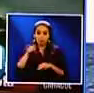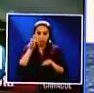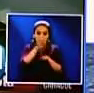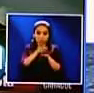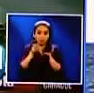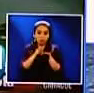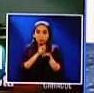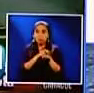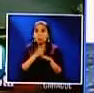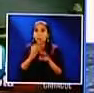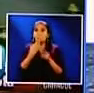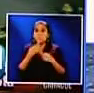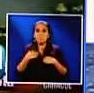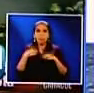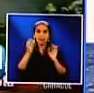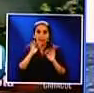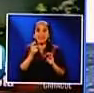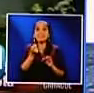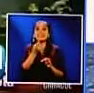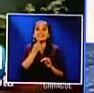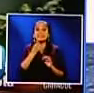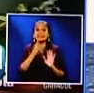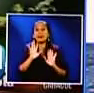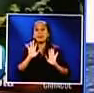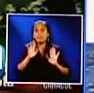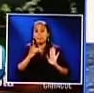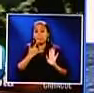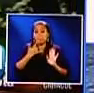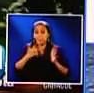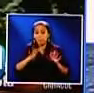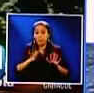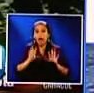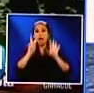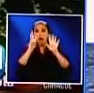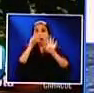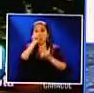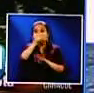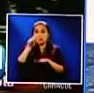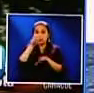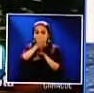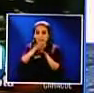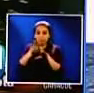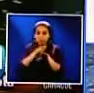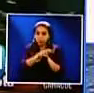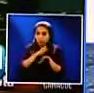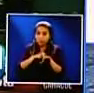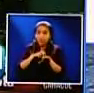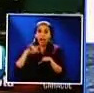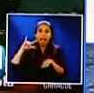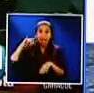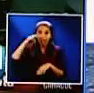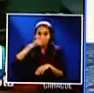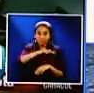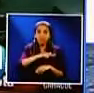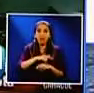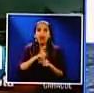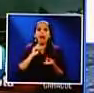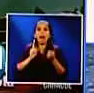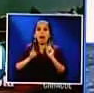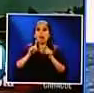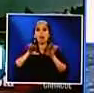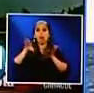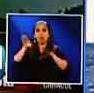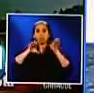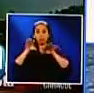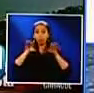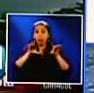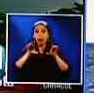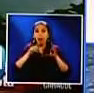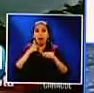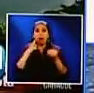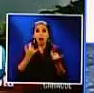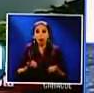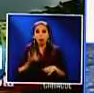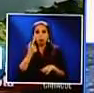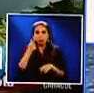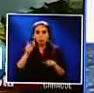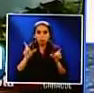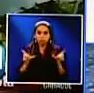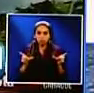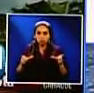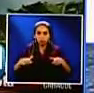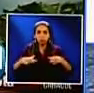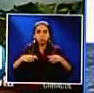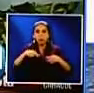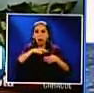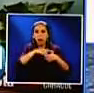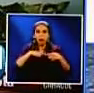su totalidad. Se ha dicho pues que inicialmente iban 8 personas, de esas 8 personas, algunos extranjeros. A esta hora vemos cómo pues ha sido acordonado el